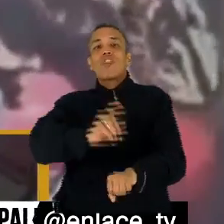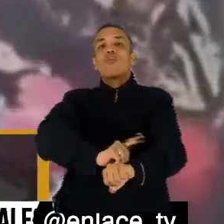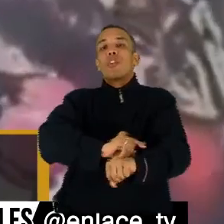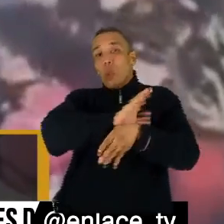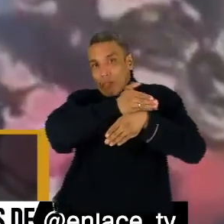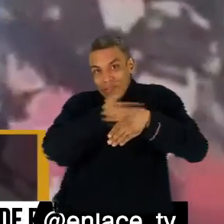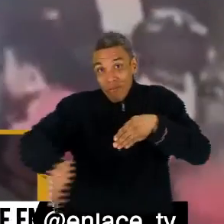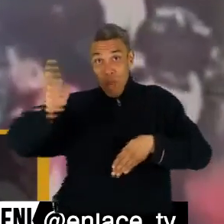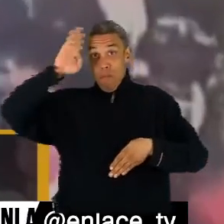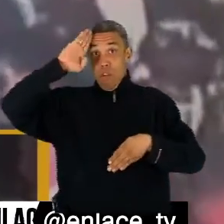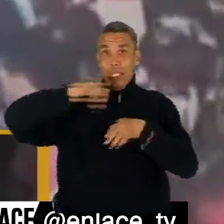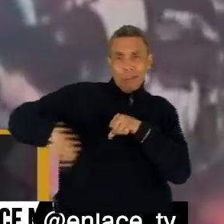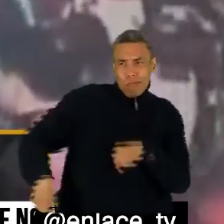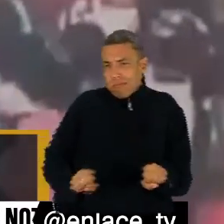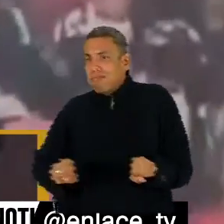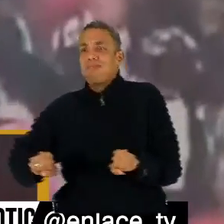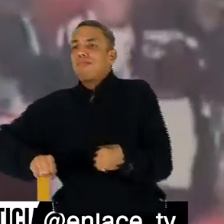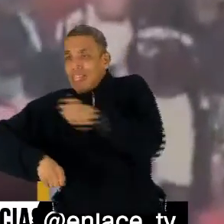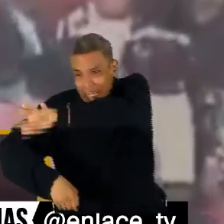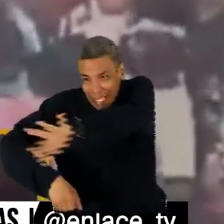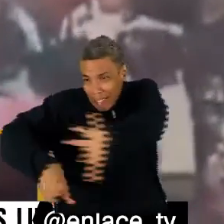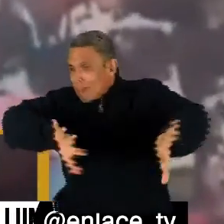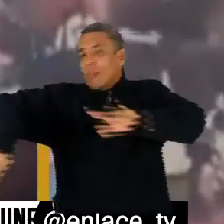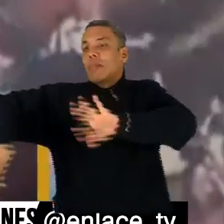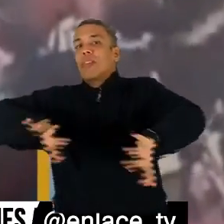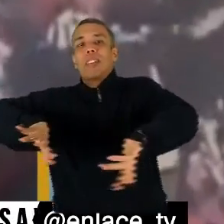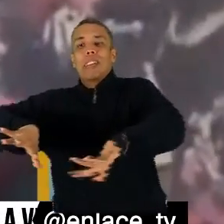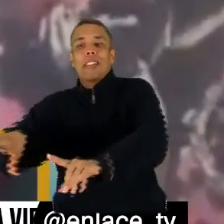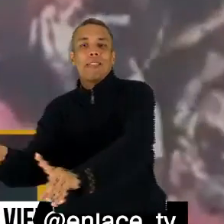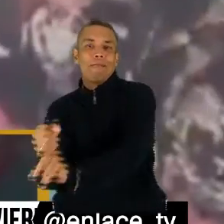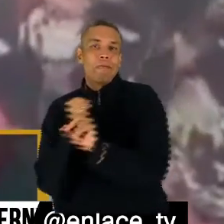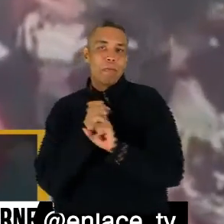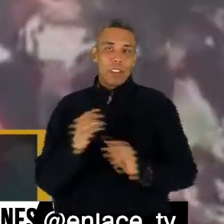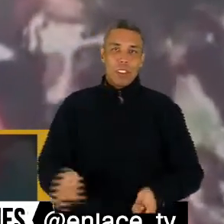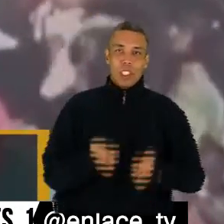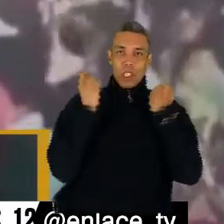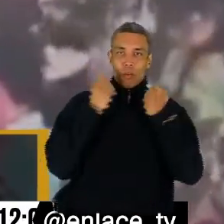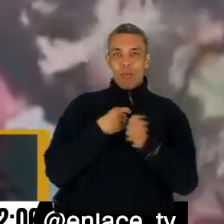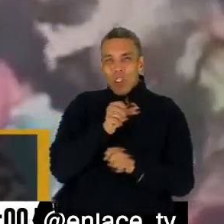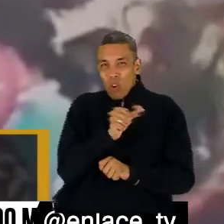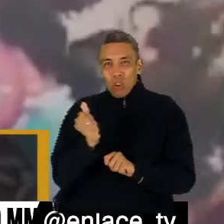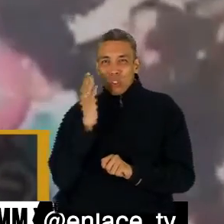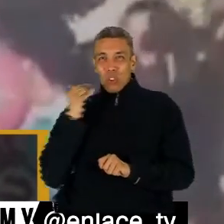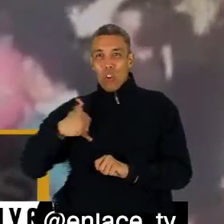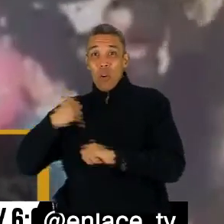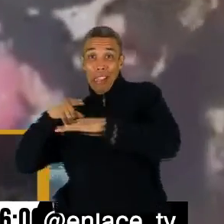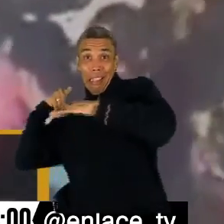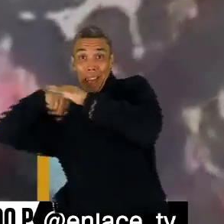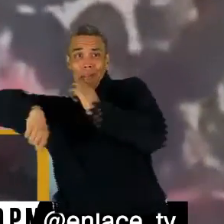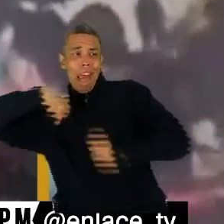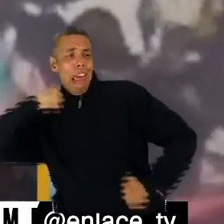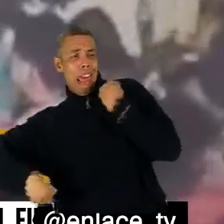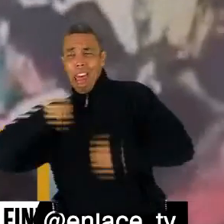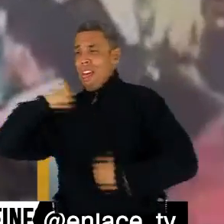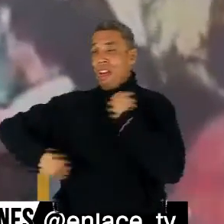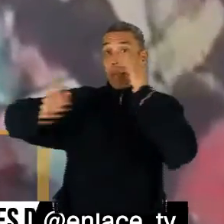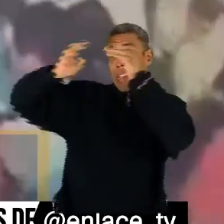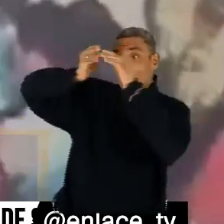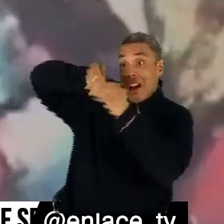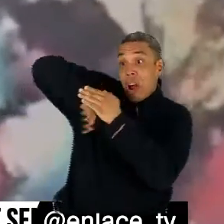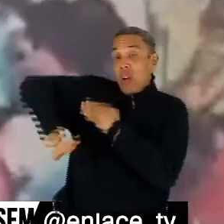de la Policía Nacional y logran llevarse al joven. Al parecer, el hombre que huyó luego del accidente se refugió en un local vecino y no